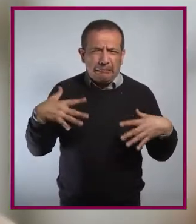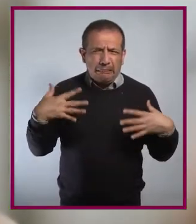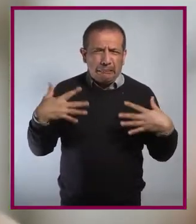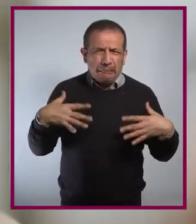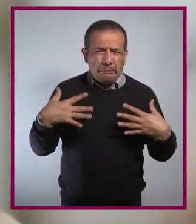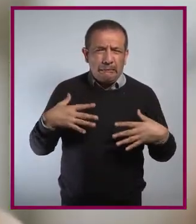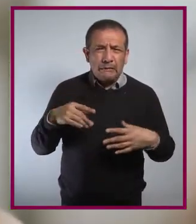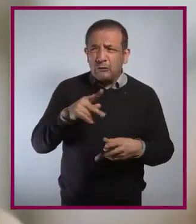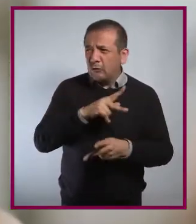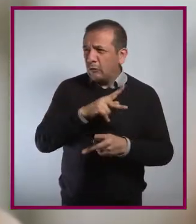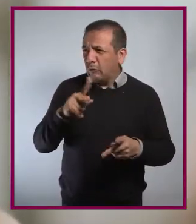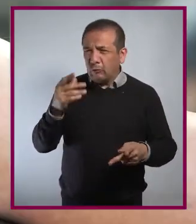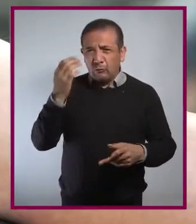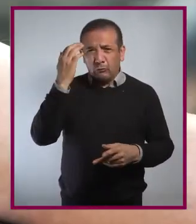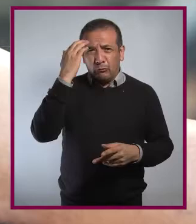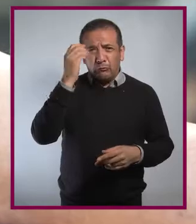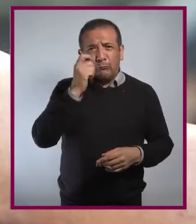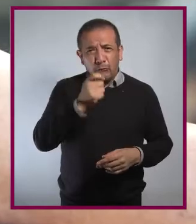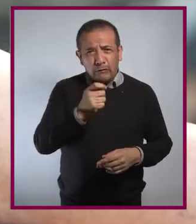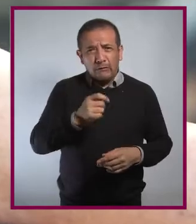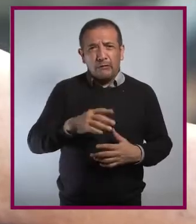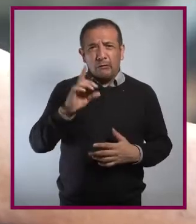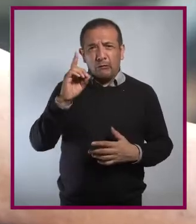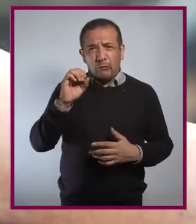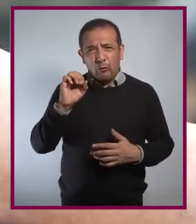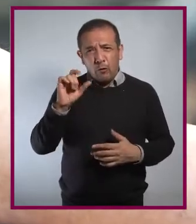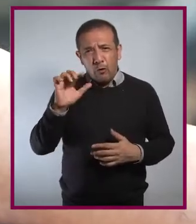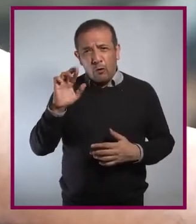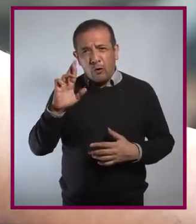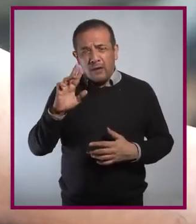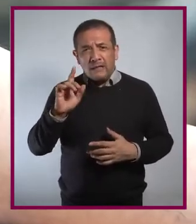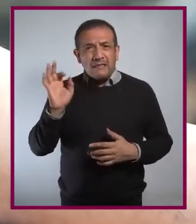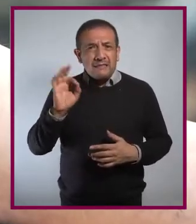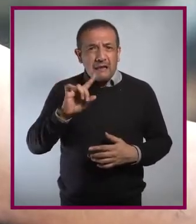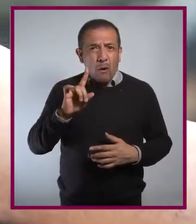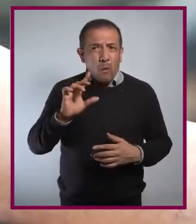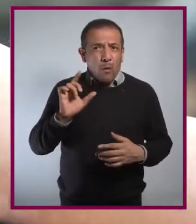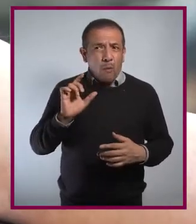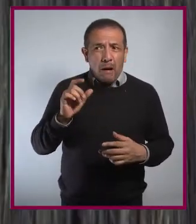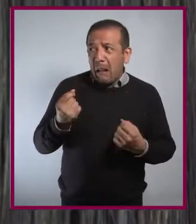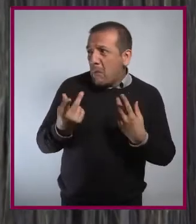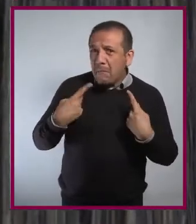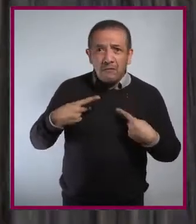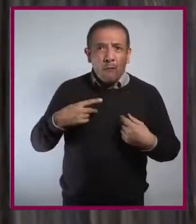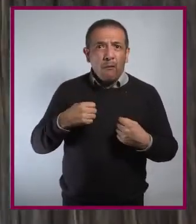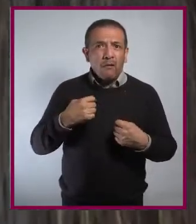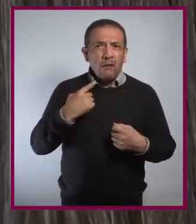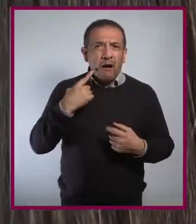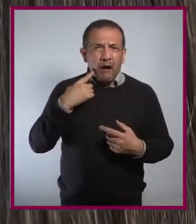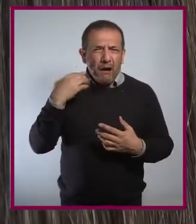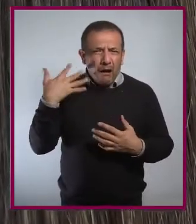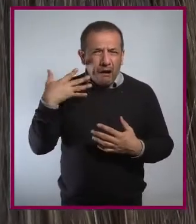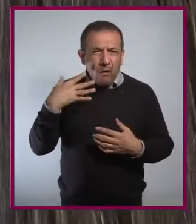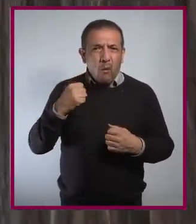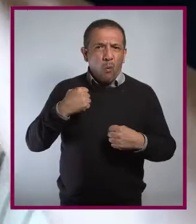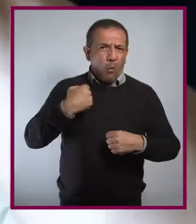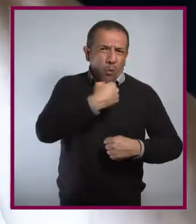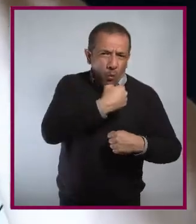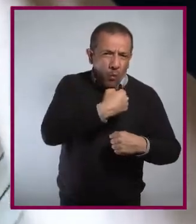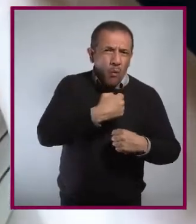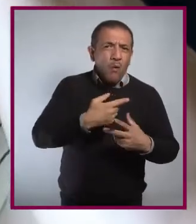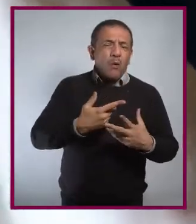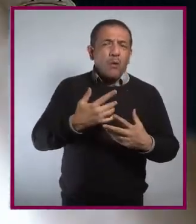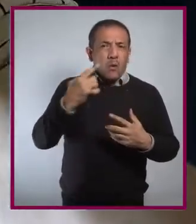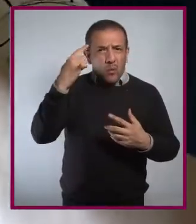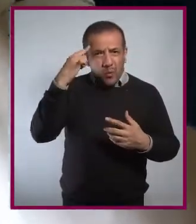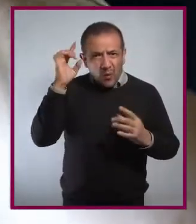por todos nosotros. Vamos, ¿quién no ha sentido un golpe, un dolor de muela o un